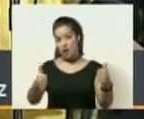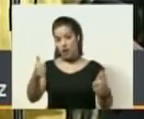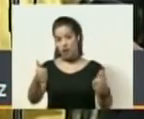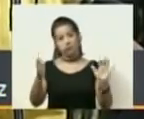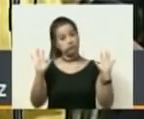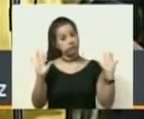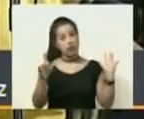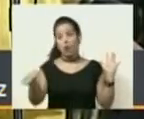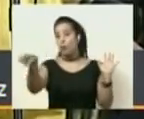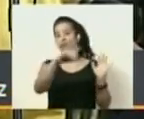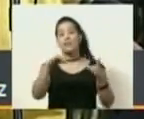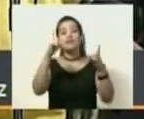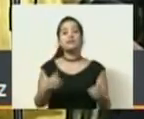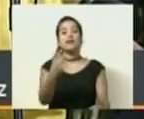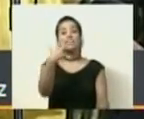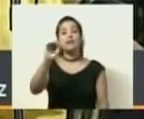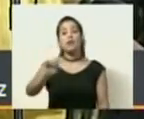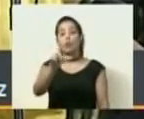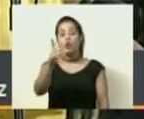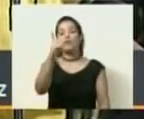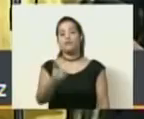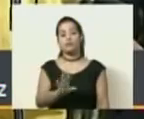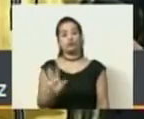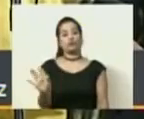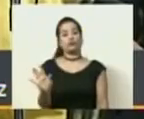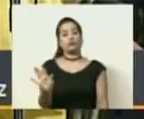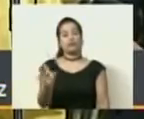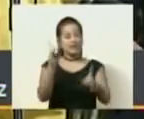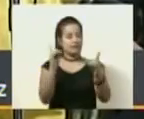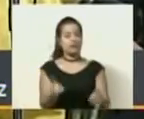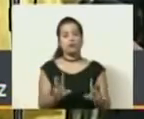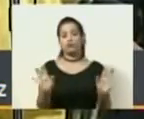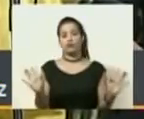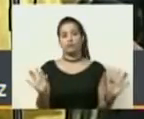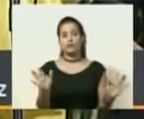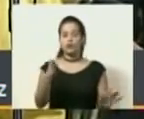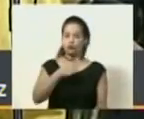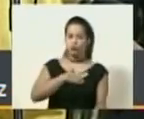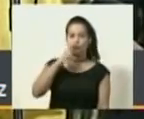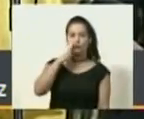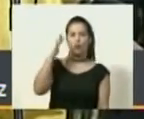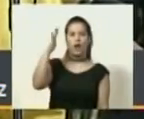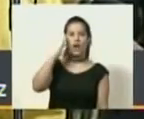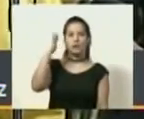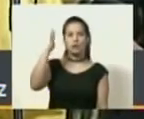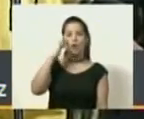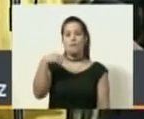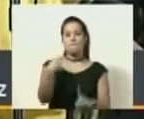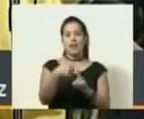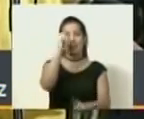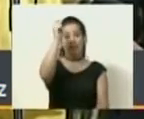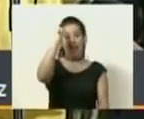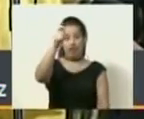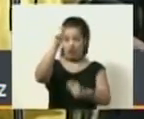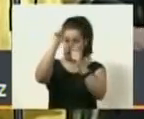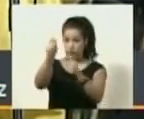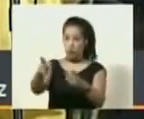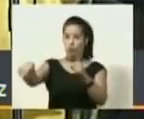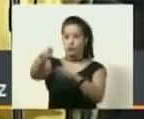Eso es lo que se decide el 30 de julio. Y yo sueño y le entrego esa tarea a ustedes.